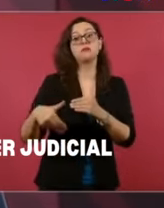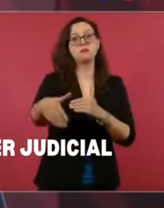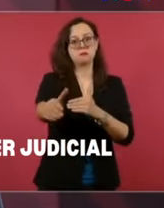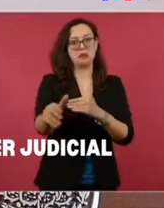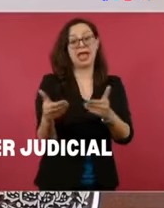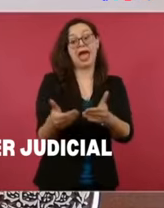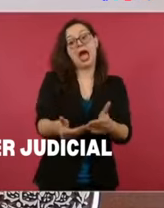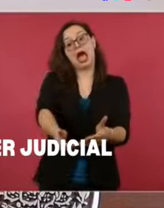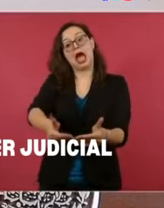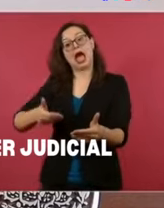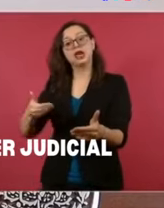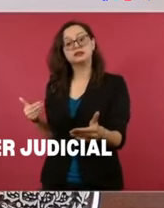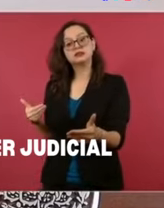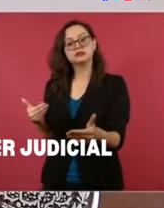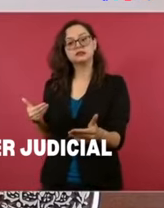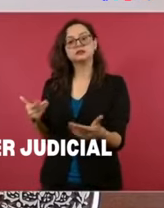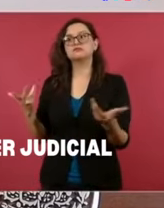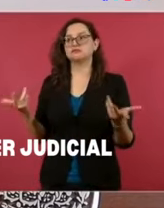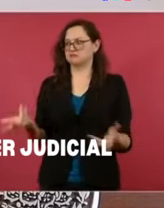cuántos jueces de distrito hay.